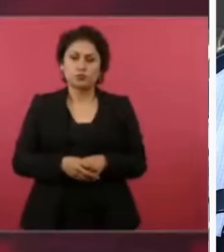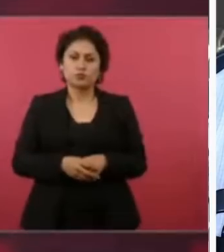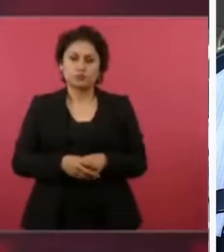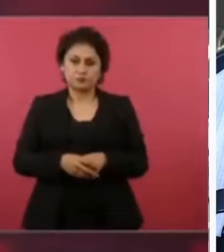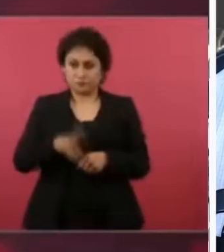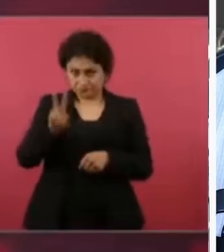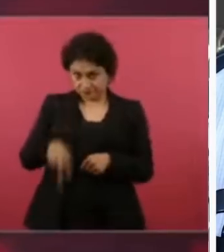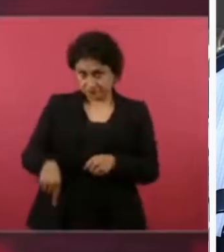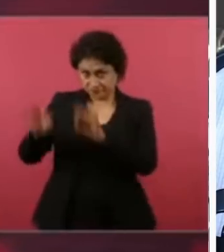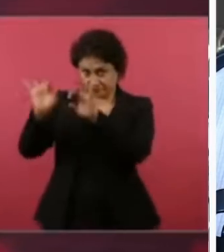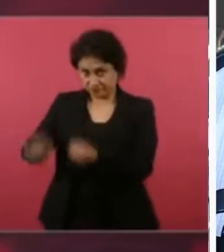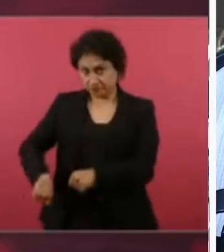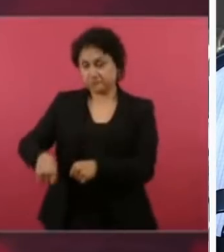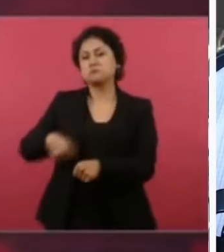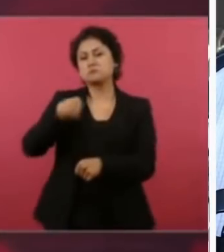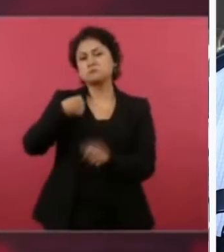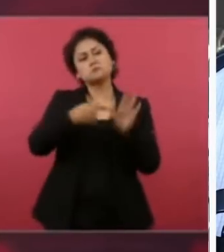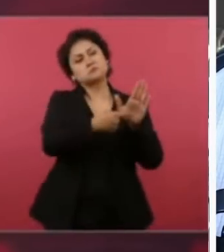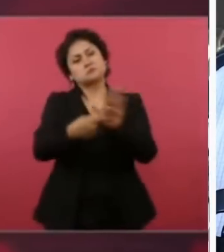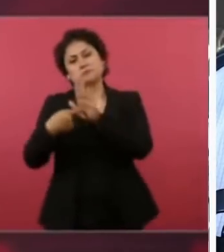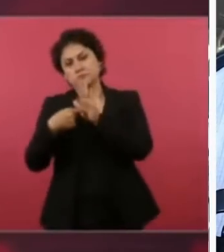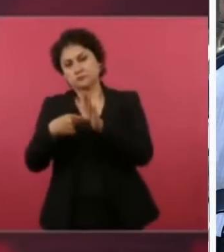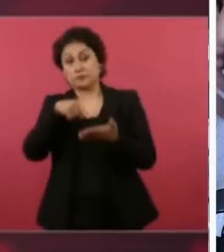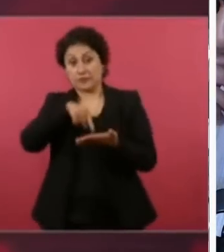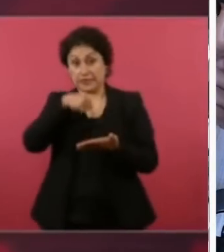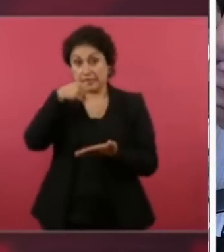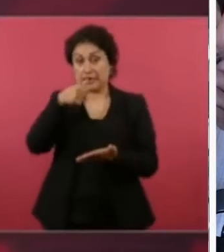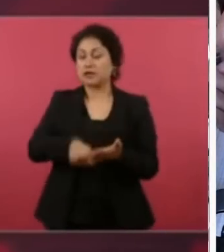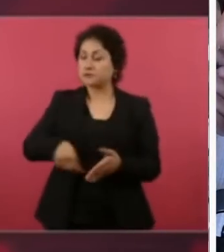Es interesante la carta porque ahí le planteo